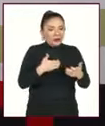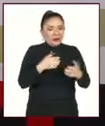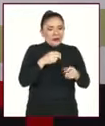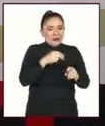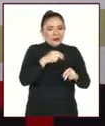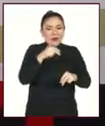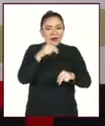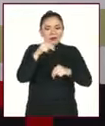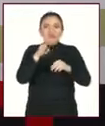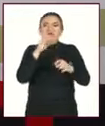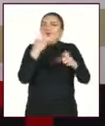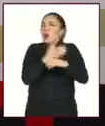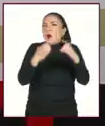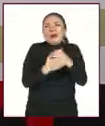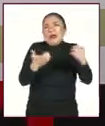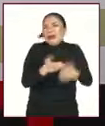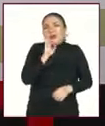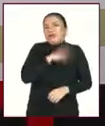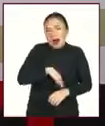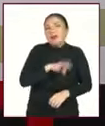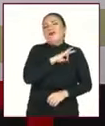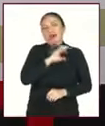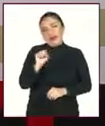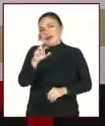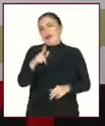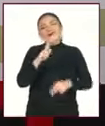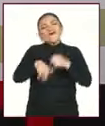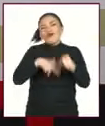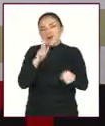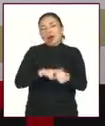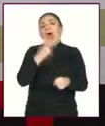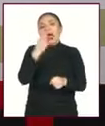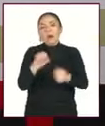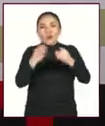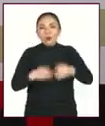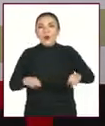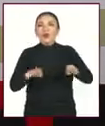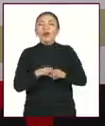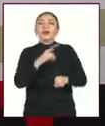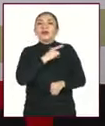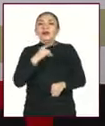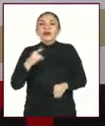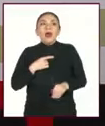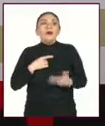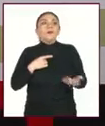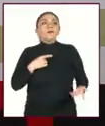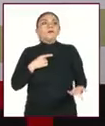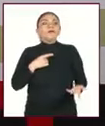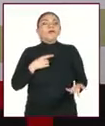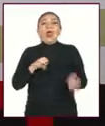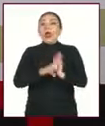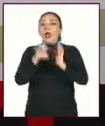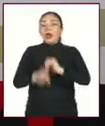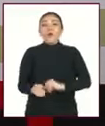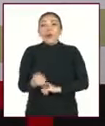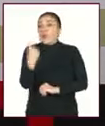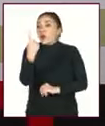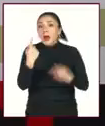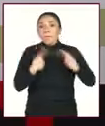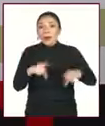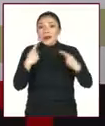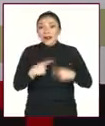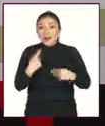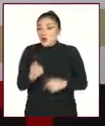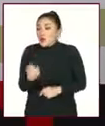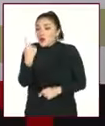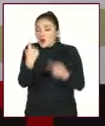hacer algo mal. Entonces, creo que sí es importante, pues al menos que alguien, una sola persona de entrada que